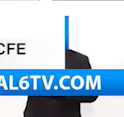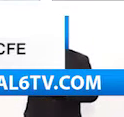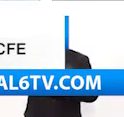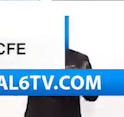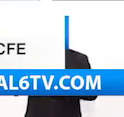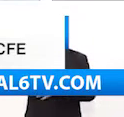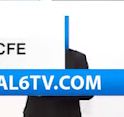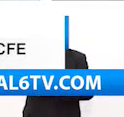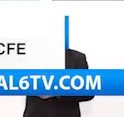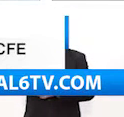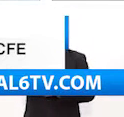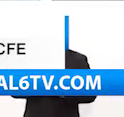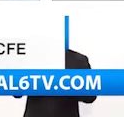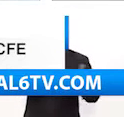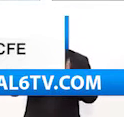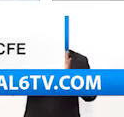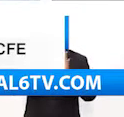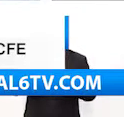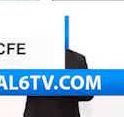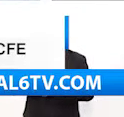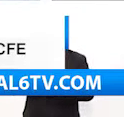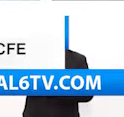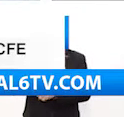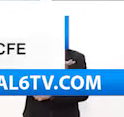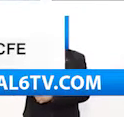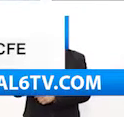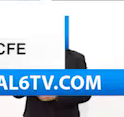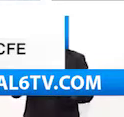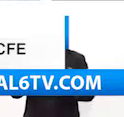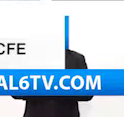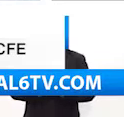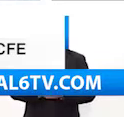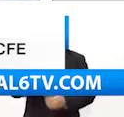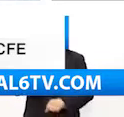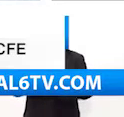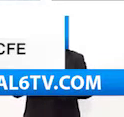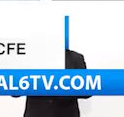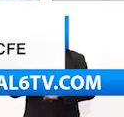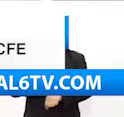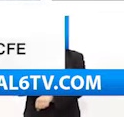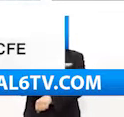hacer un diagnóstico y hacer la ingeniería necesaria para poder hacer el restablecimiento